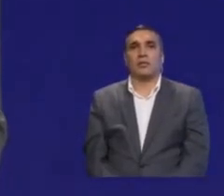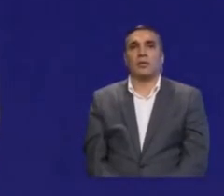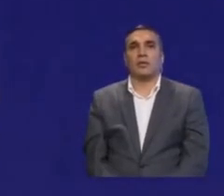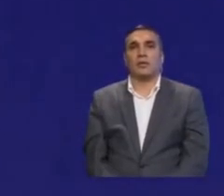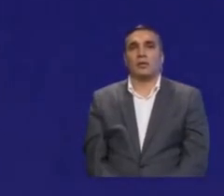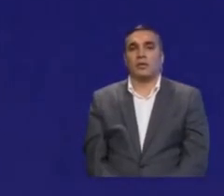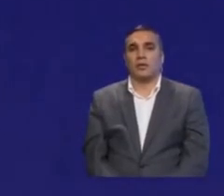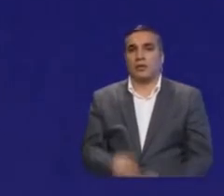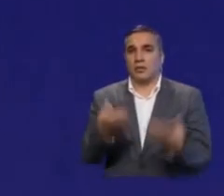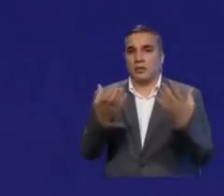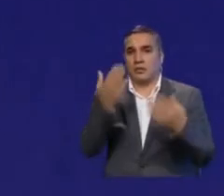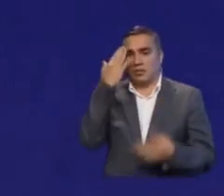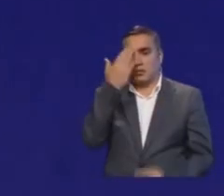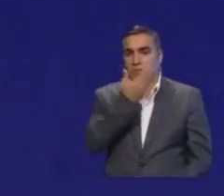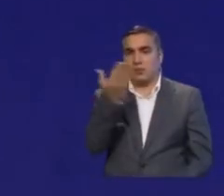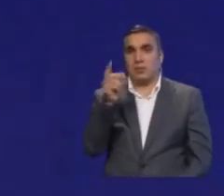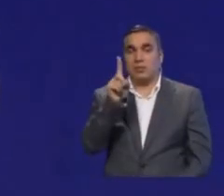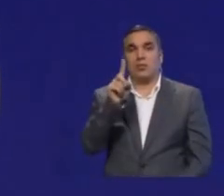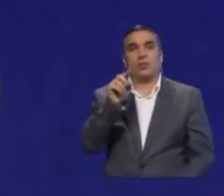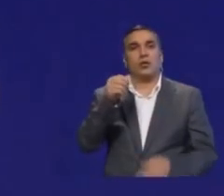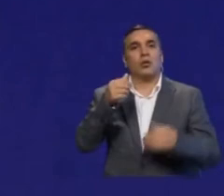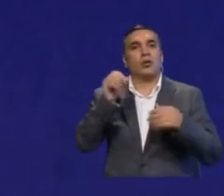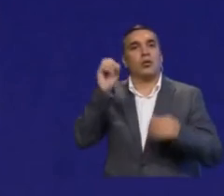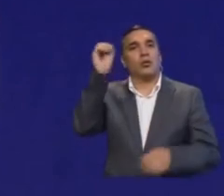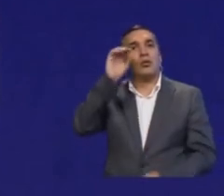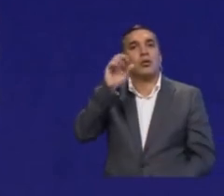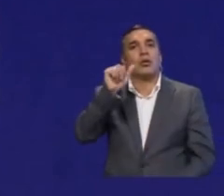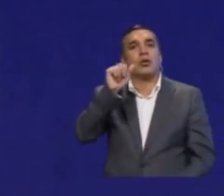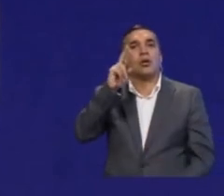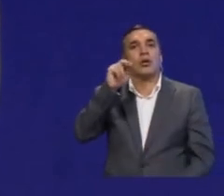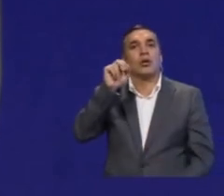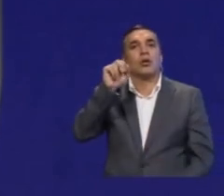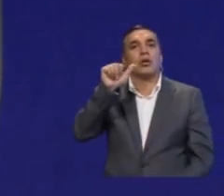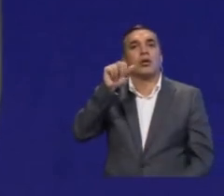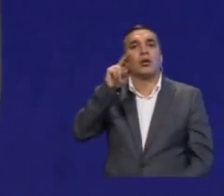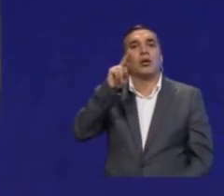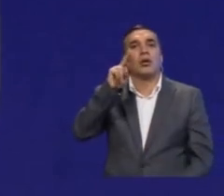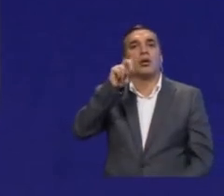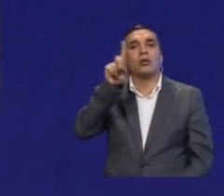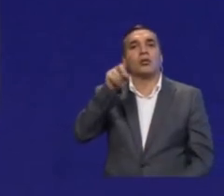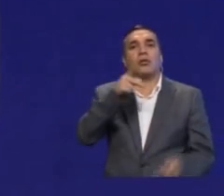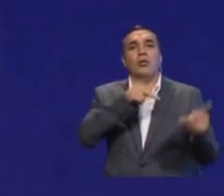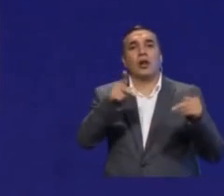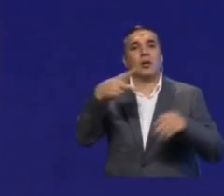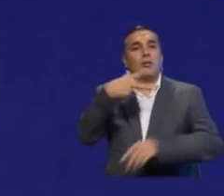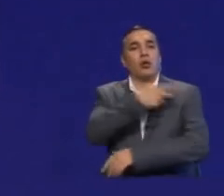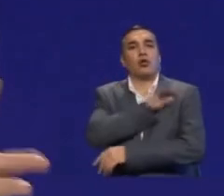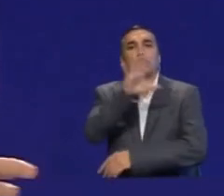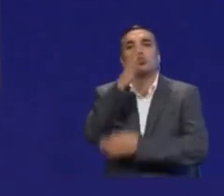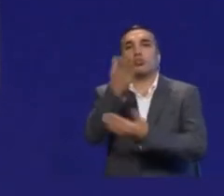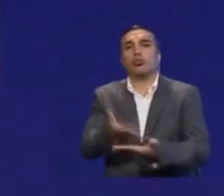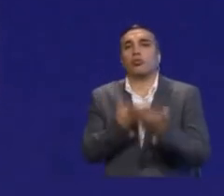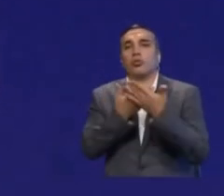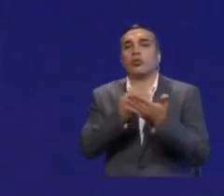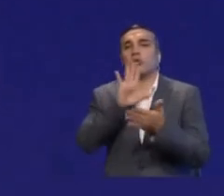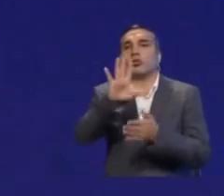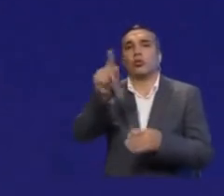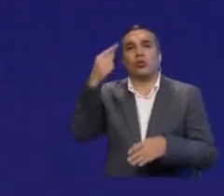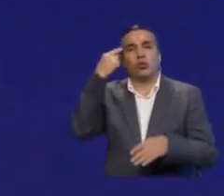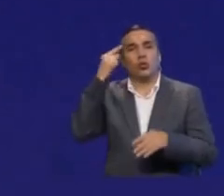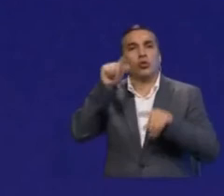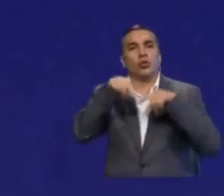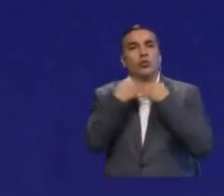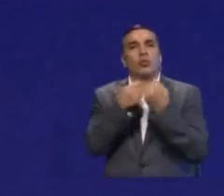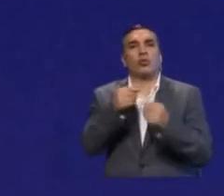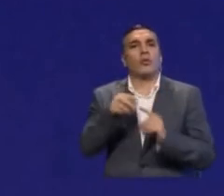Quisiera conocer inmediatamente la postura del candidato Arauz con respecto a plan de vacunación. ¿Cuál es su propuesta directa y cuál es su grupo prioritario? ¿Con